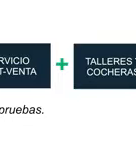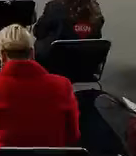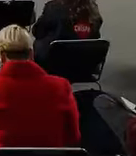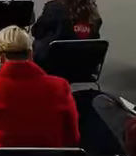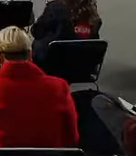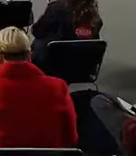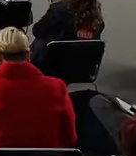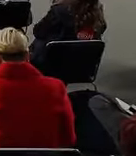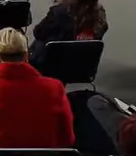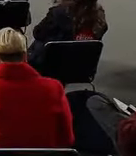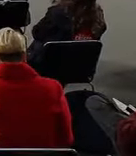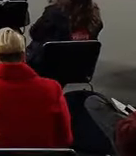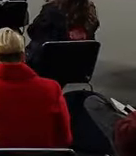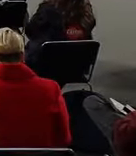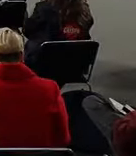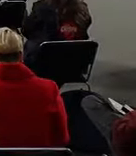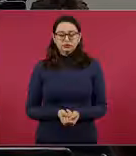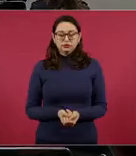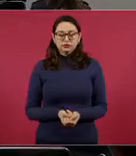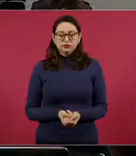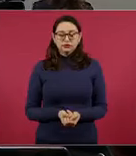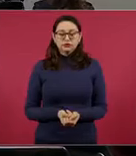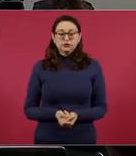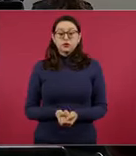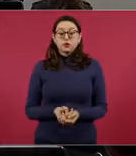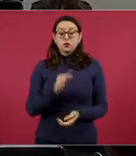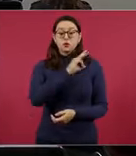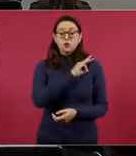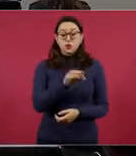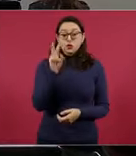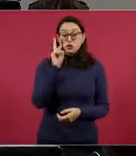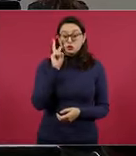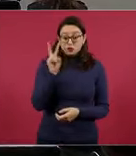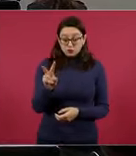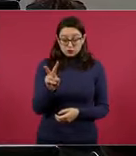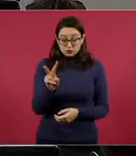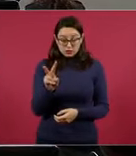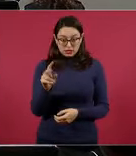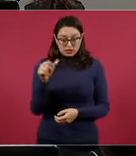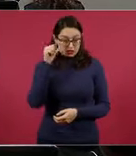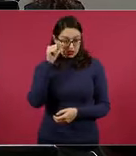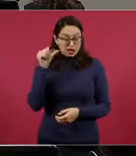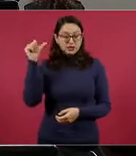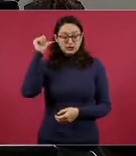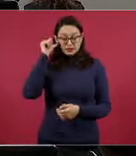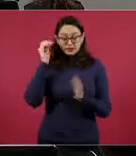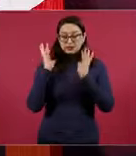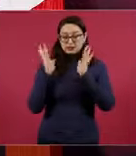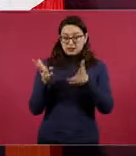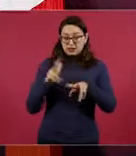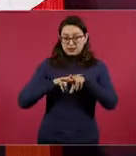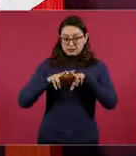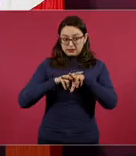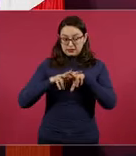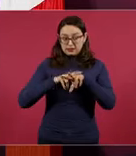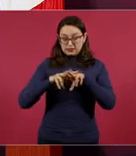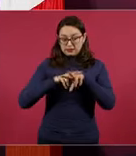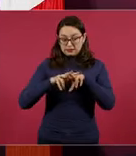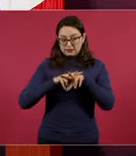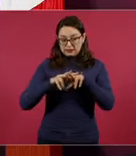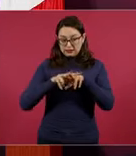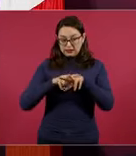o Águila, sí, donde pasa el tren ya. Ayer pasó por Boca